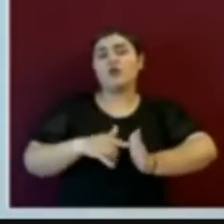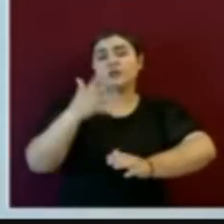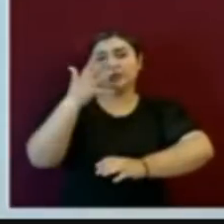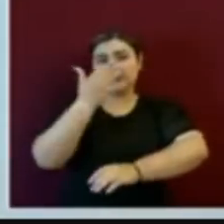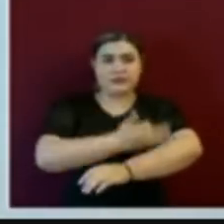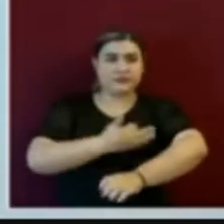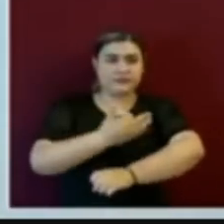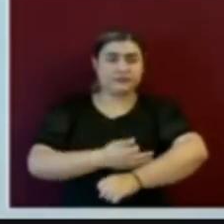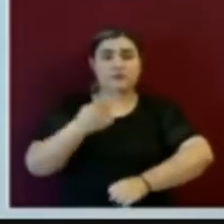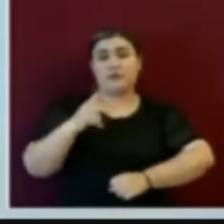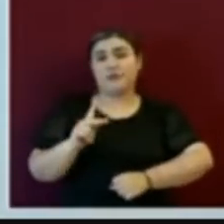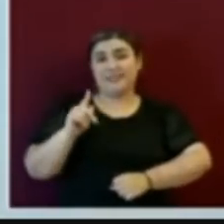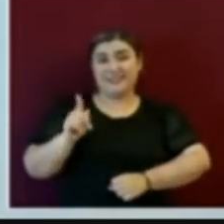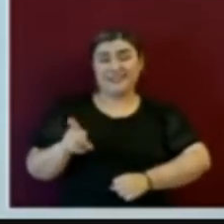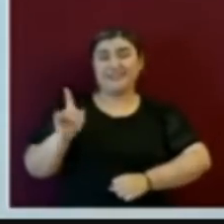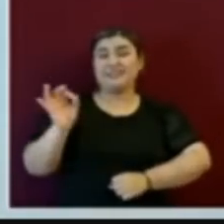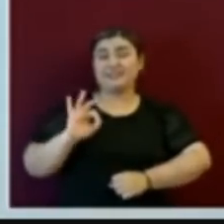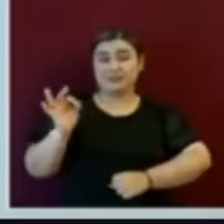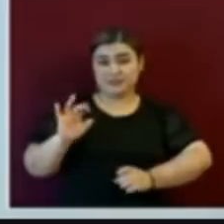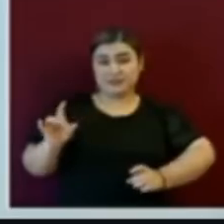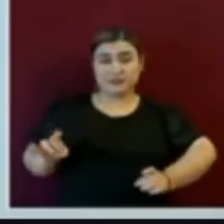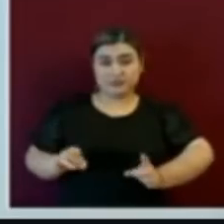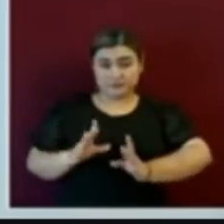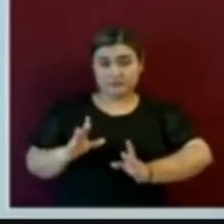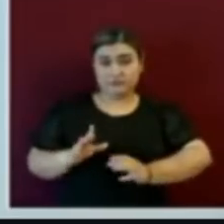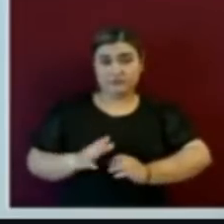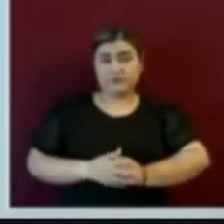es probable que